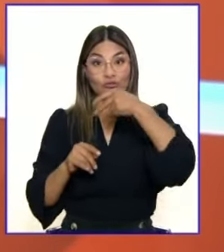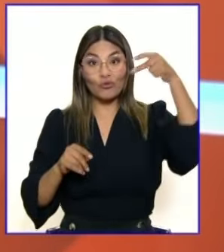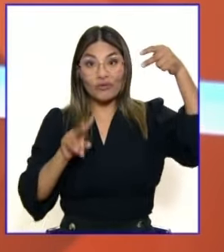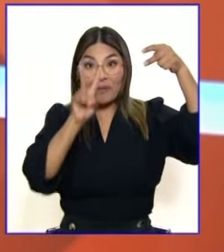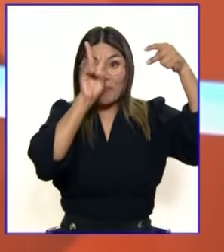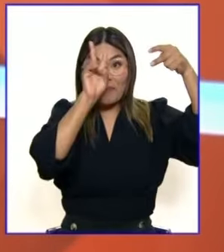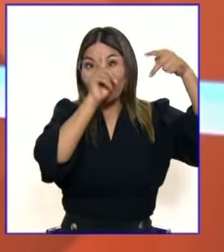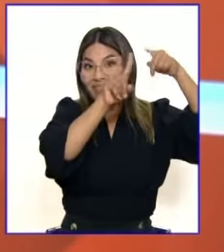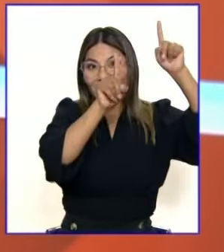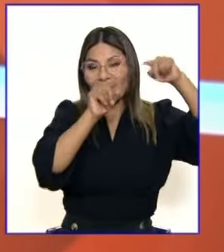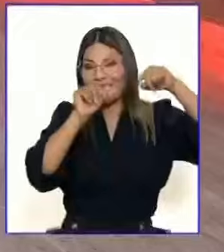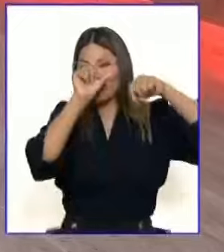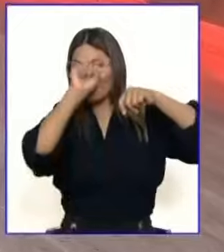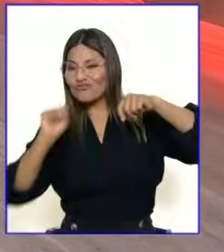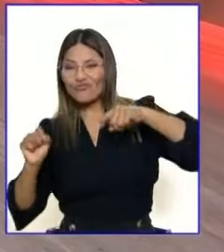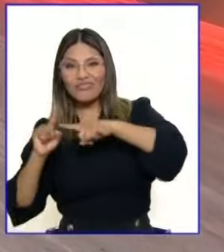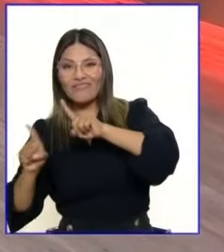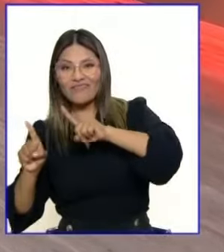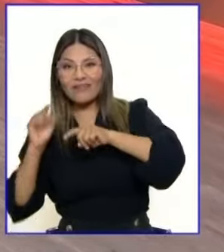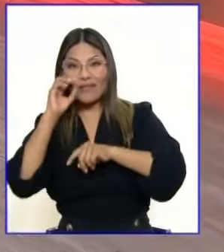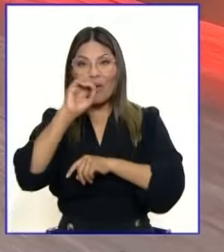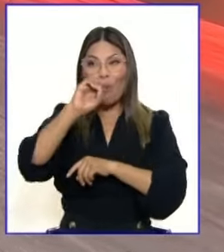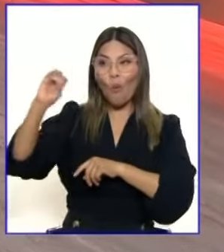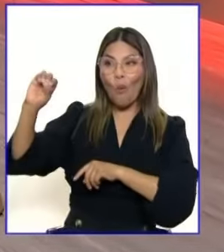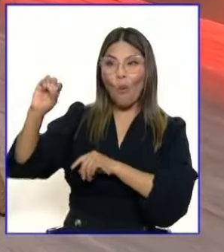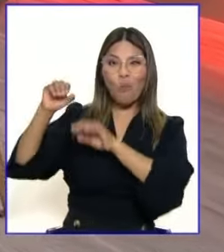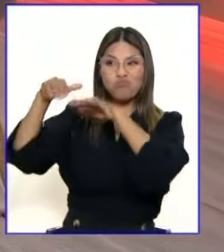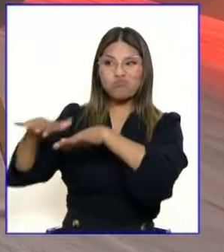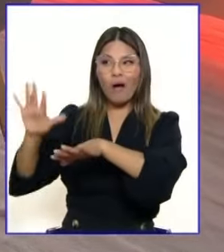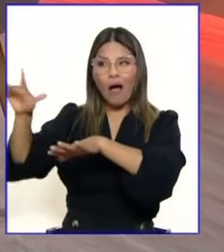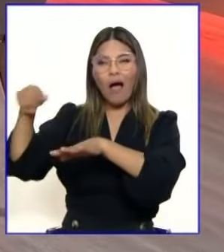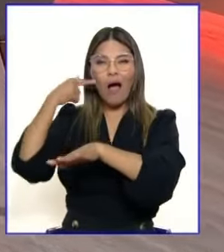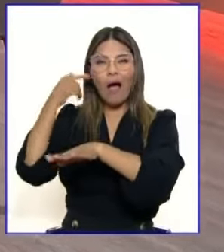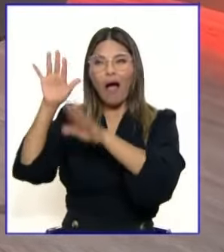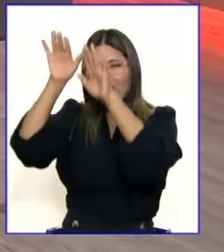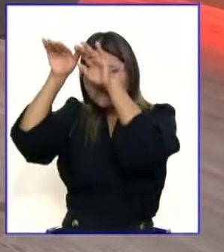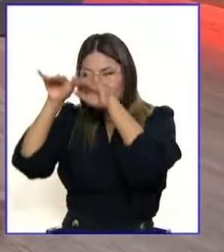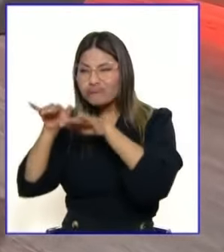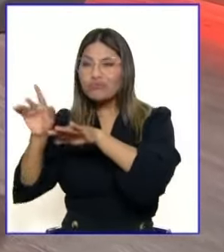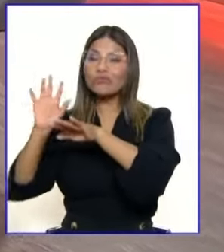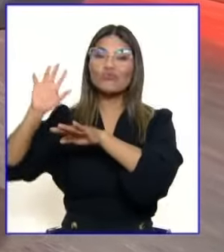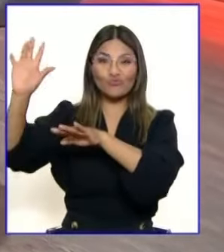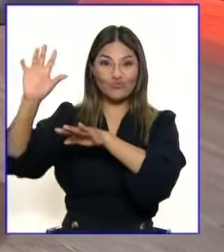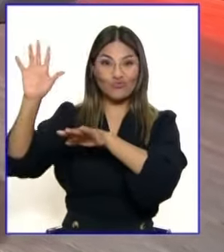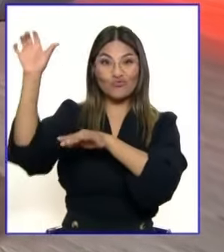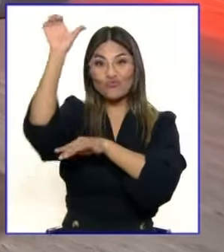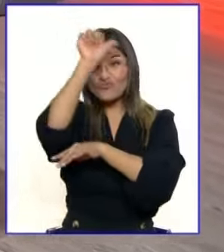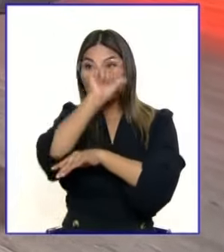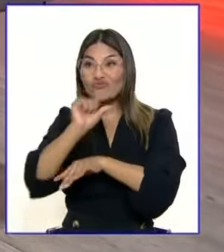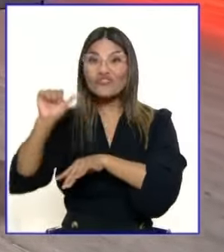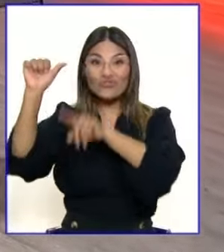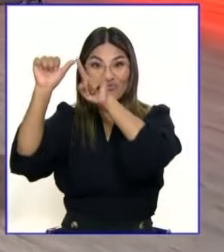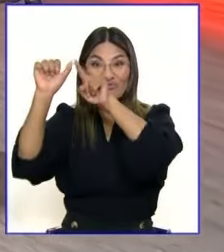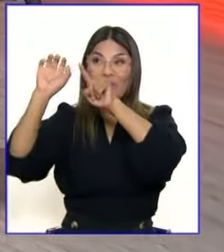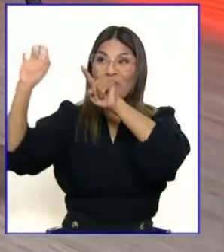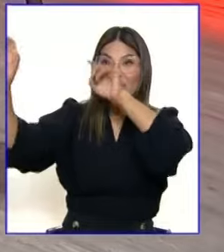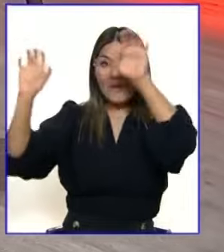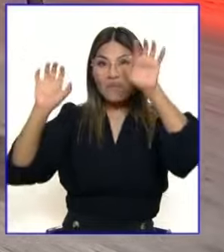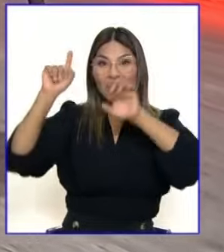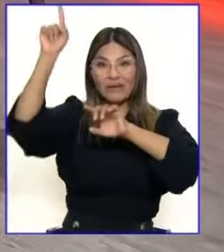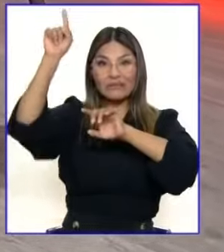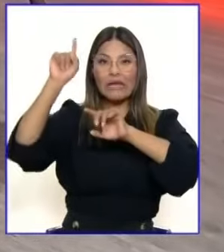el sur es diferente, o el oeste que tiene, por ejemplo, influencia musulmana, la parte de Shanghai que tiene, por